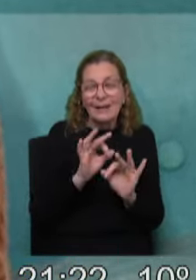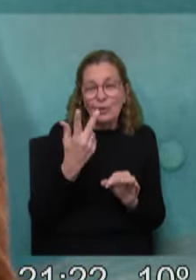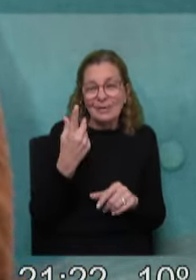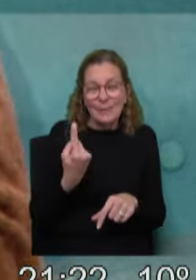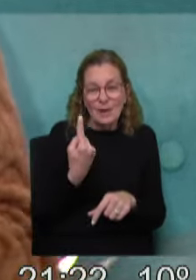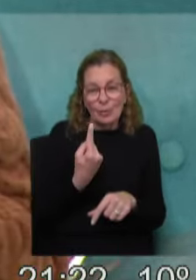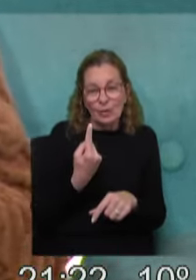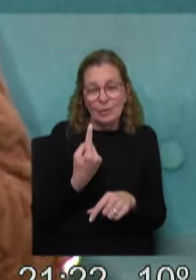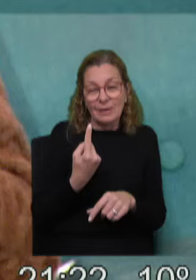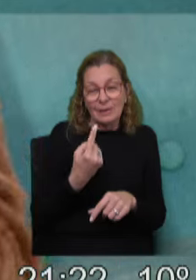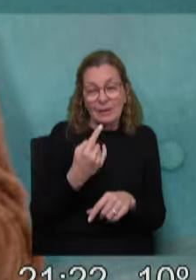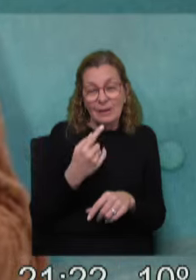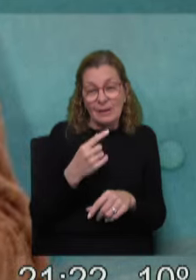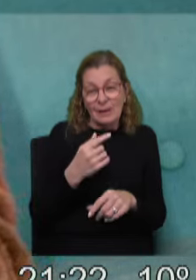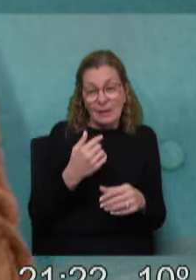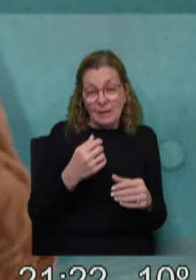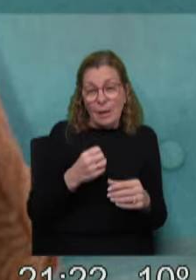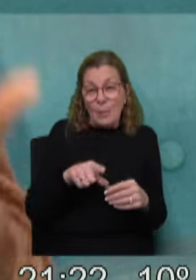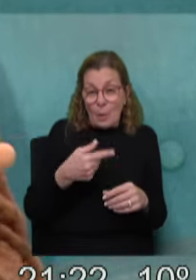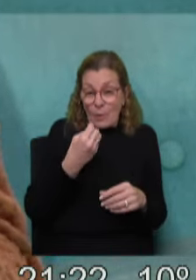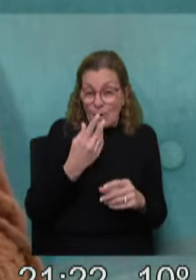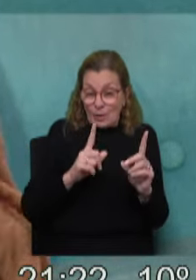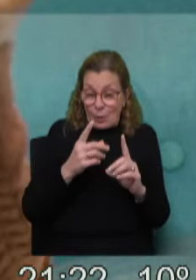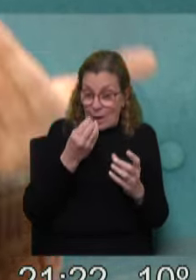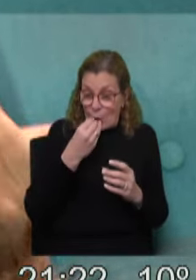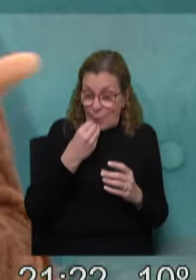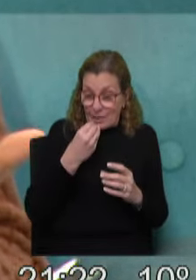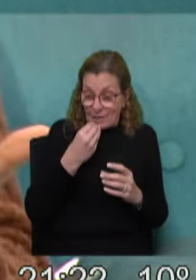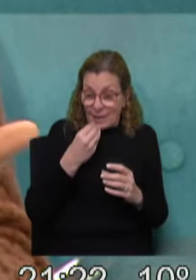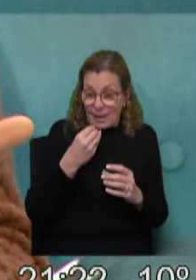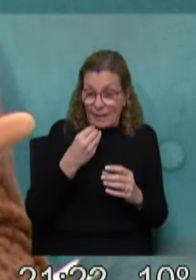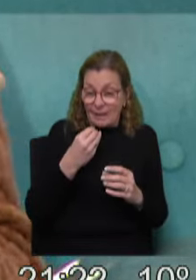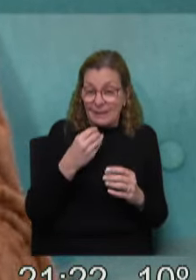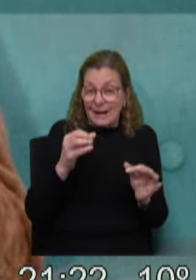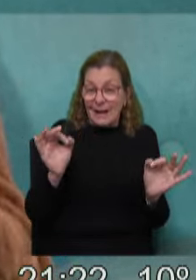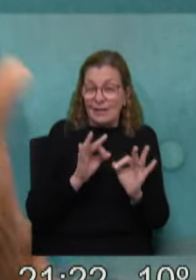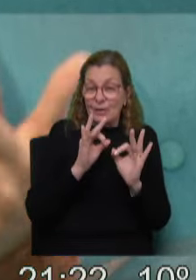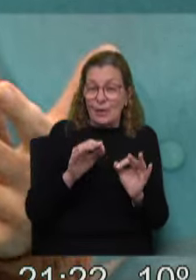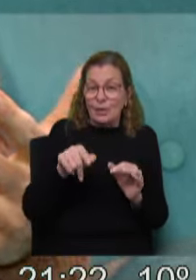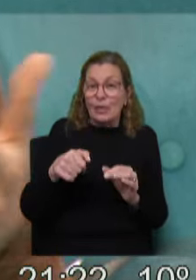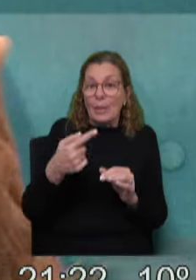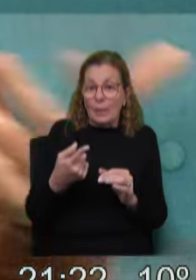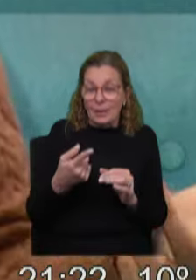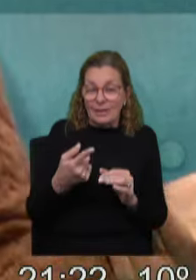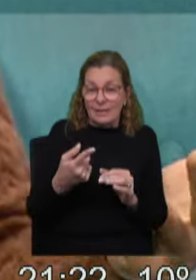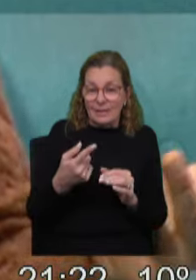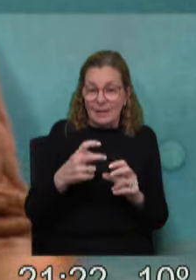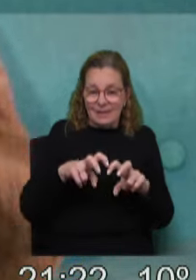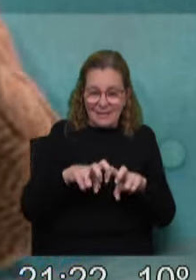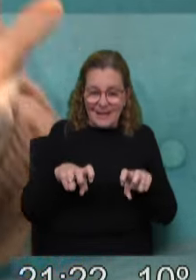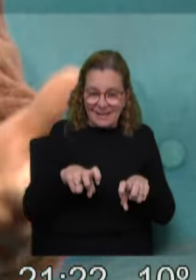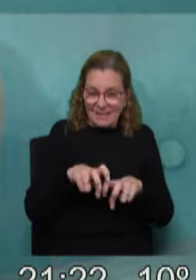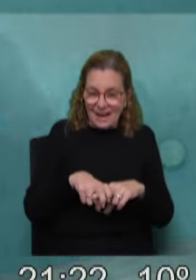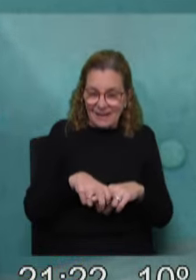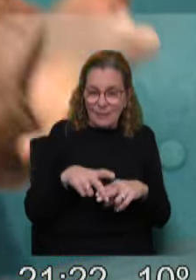3 minutos. Y lo que se pone bueno de una comida y de una canción para mí es lo que pasa después, es la sobremesa. Cuando haces